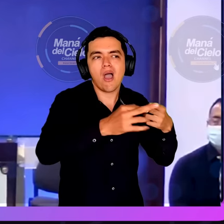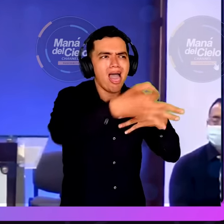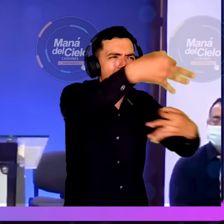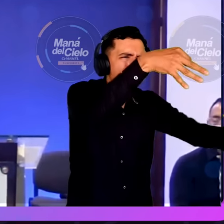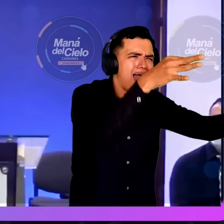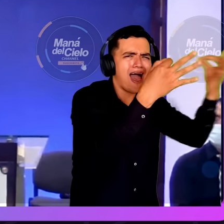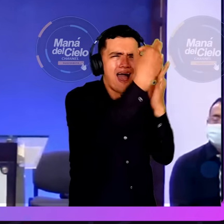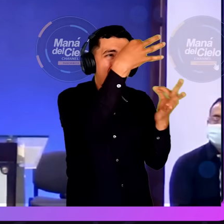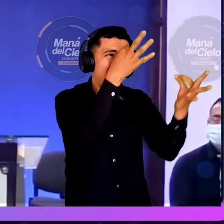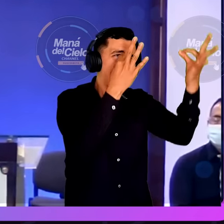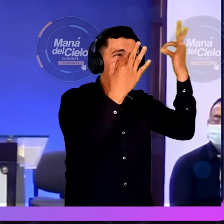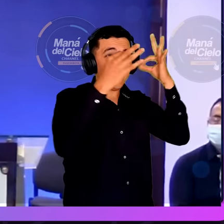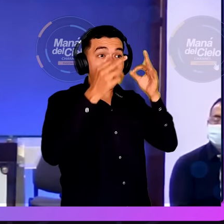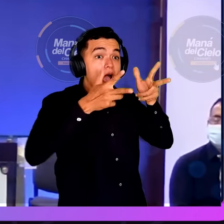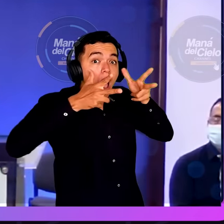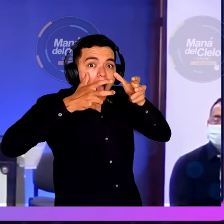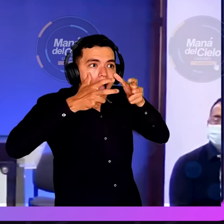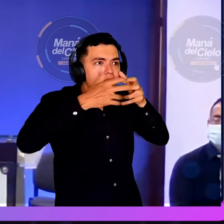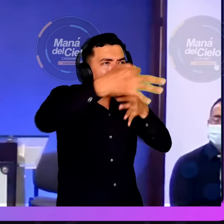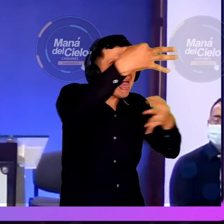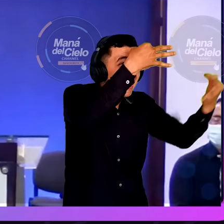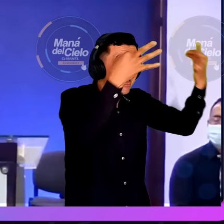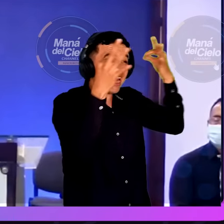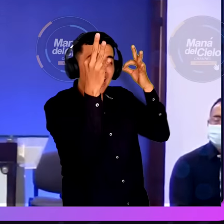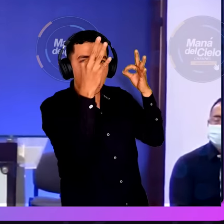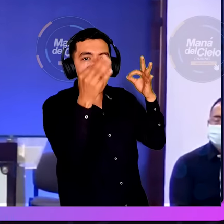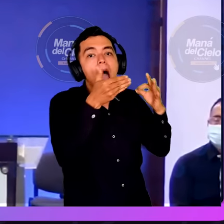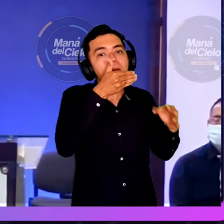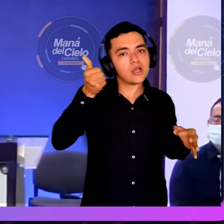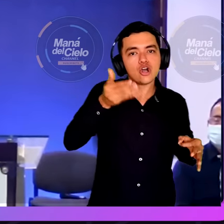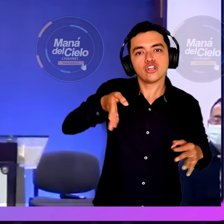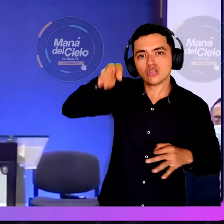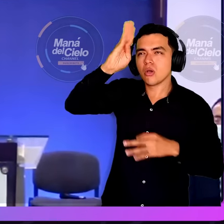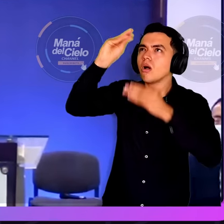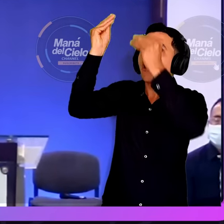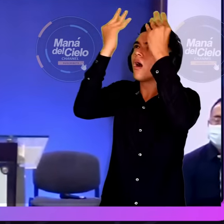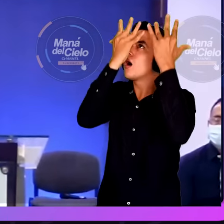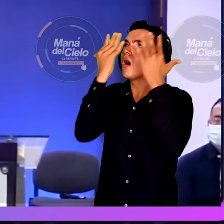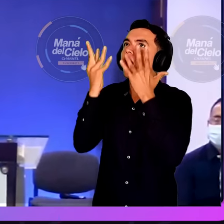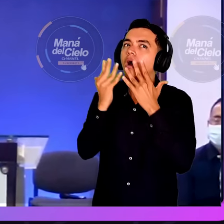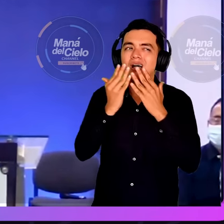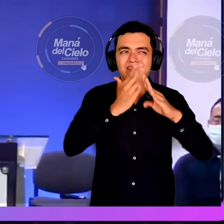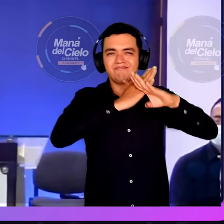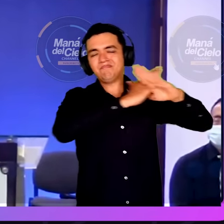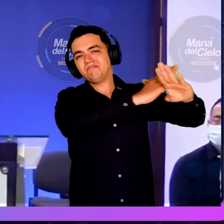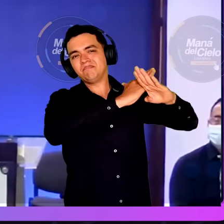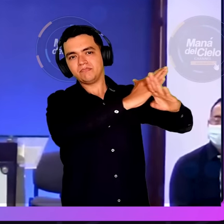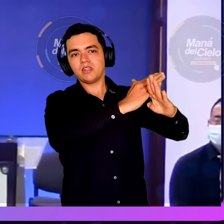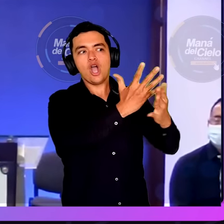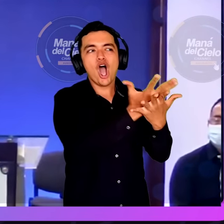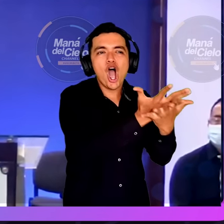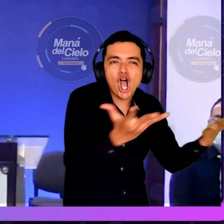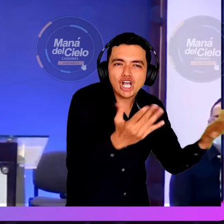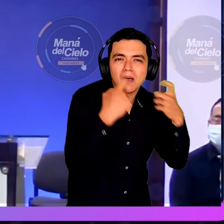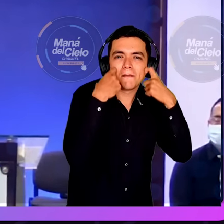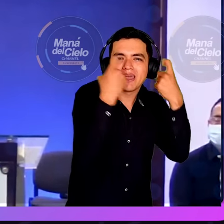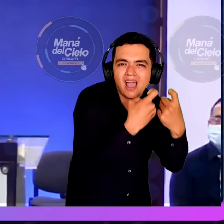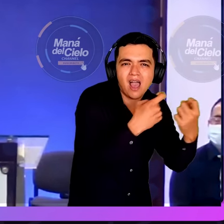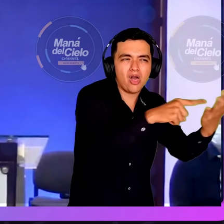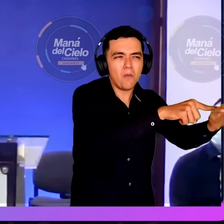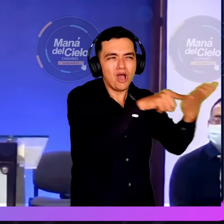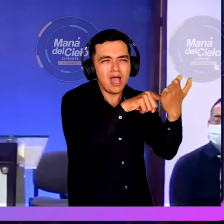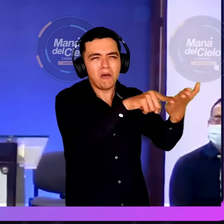las moscas de la avaricia, están las moscas de la mentira, del adulterio, de la hechicería. Pero cuando tú vas ungido, las moscas no